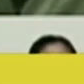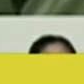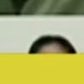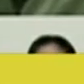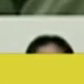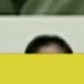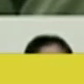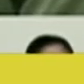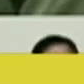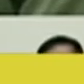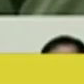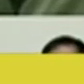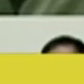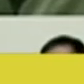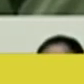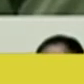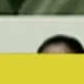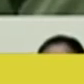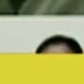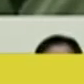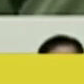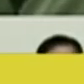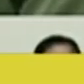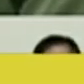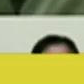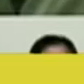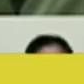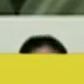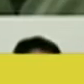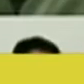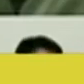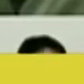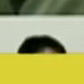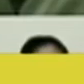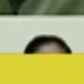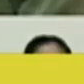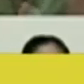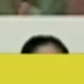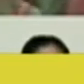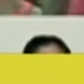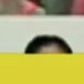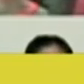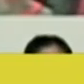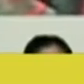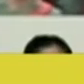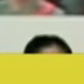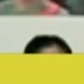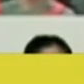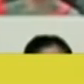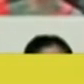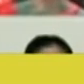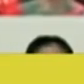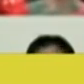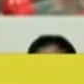de la República Bolivariana de Venezuela y comandante en jefe de la Fuerza Armada Nacional Bolivariana. Y la Fuerza Armada